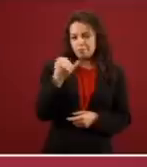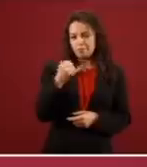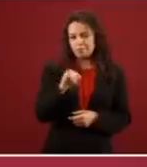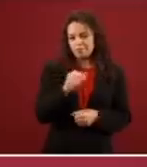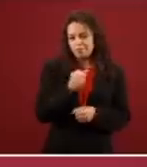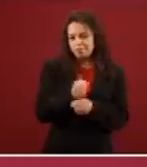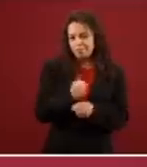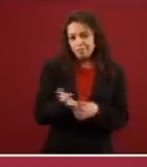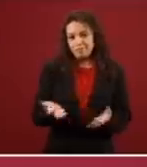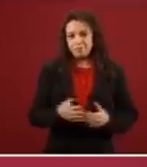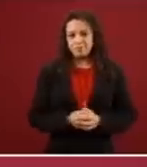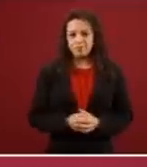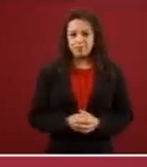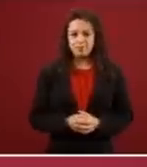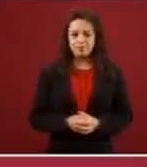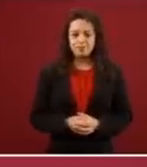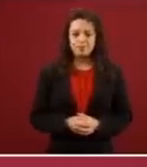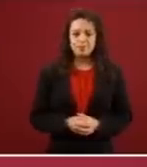Alguien acuñó esa frase